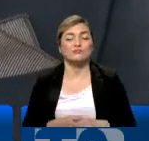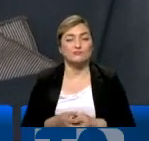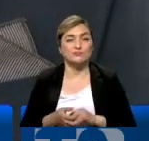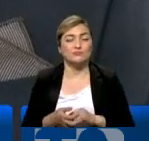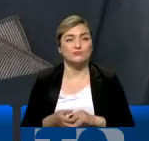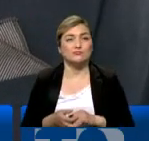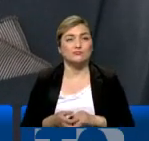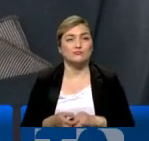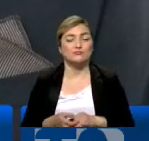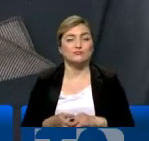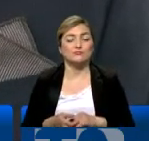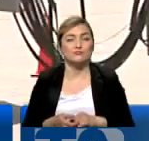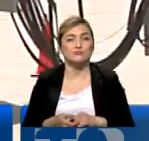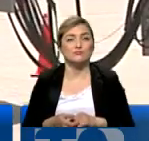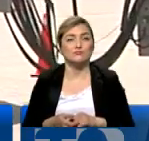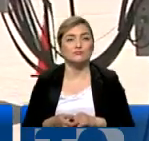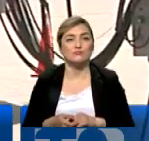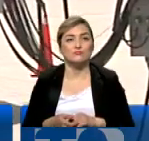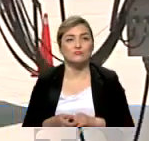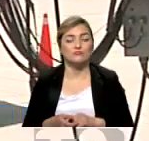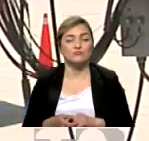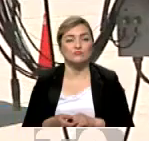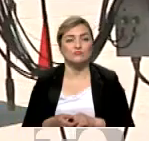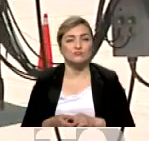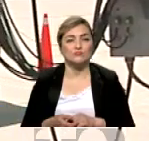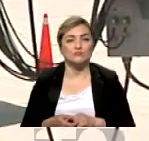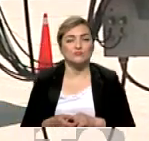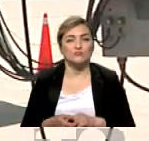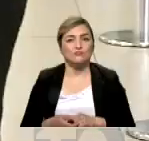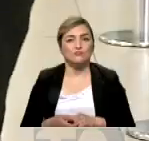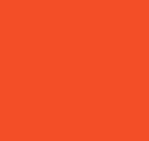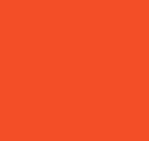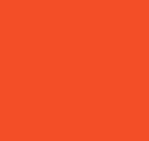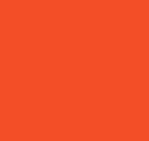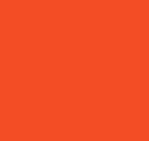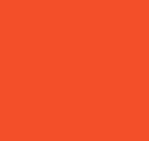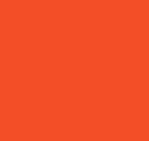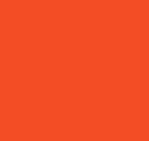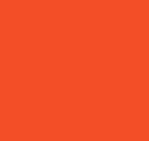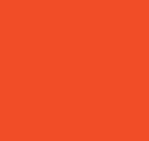aeropuertos fuera del país o fuera de la ciudad de Quito. En Quito, Paul Coello, 24 horas.